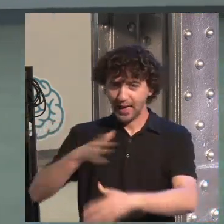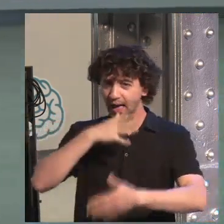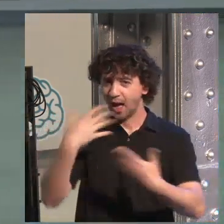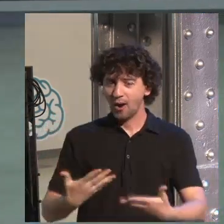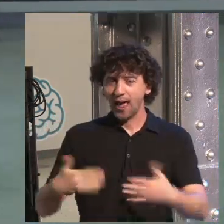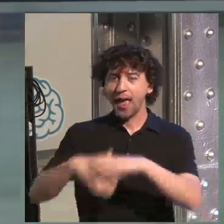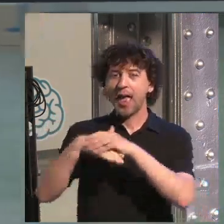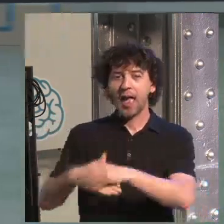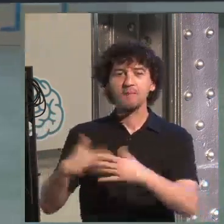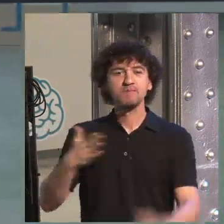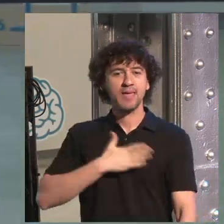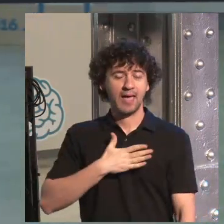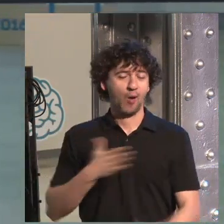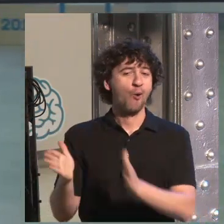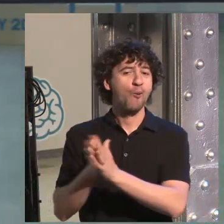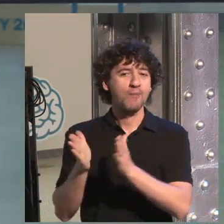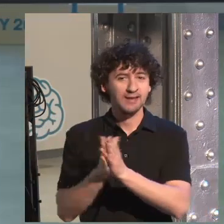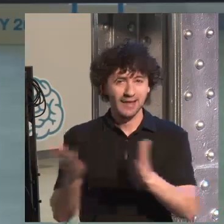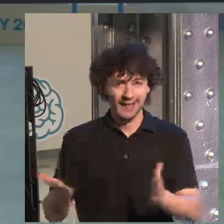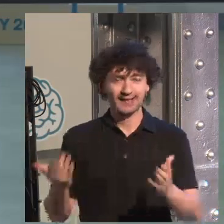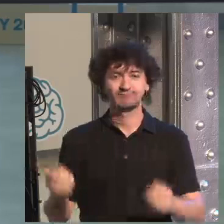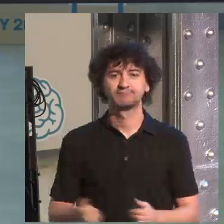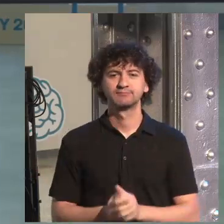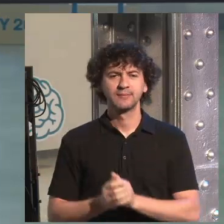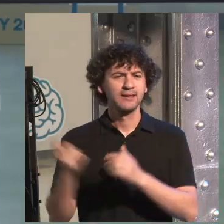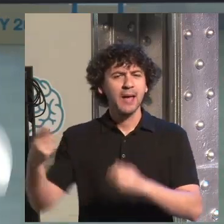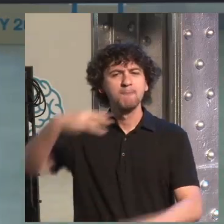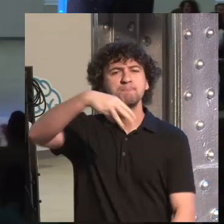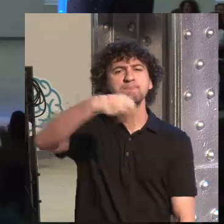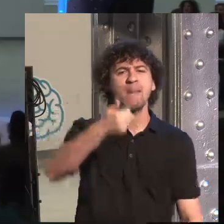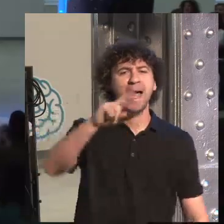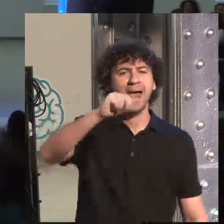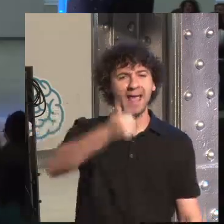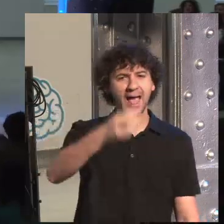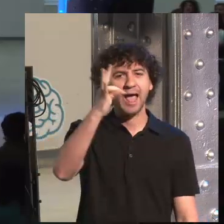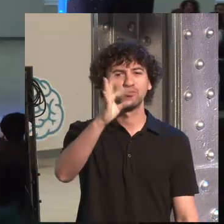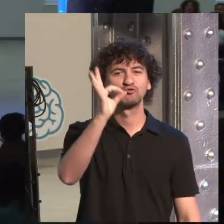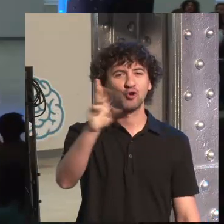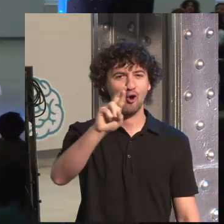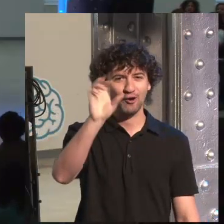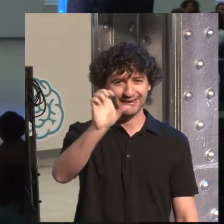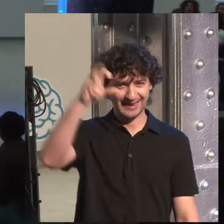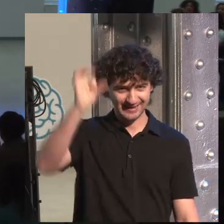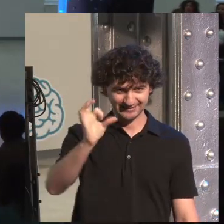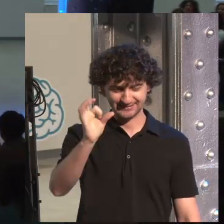nuestra amiga, a nuestra compañera y a nuestra seguidora Mara Torres.